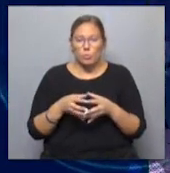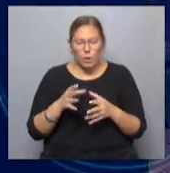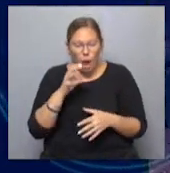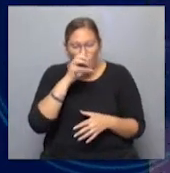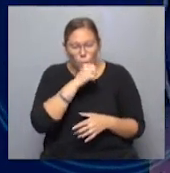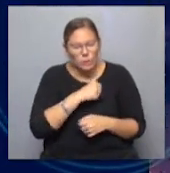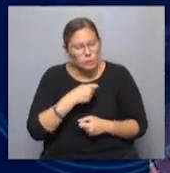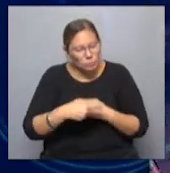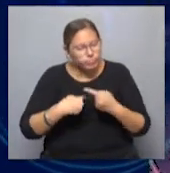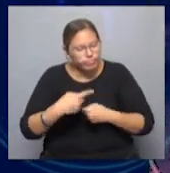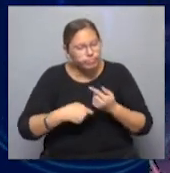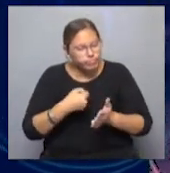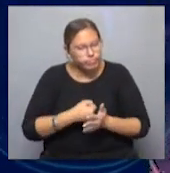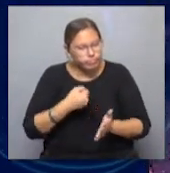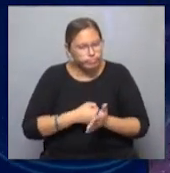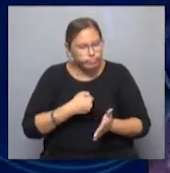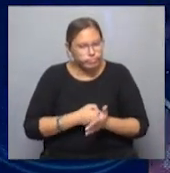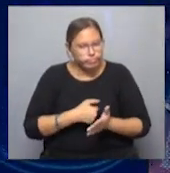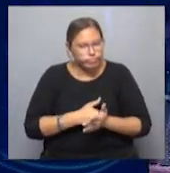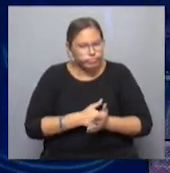eso y que de alguna manera es